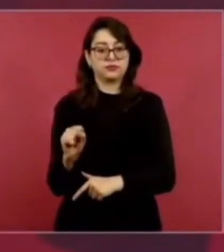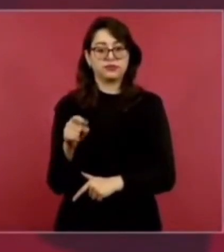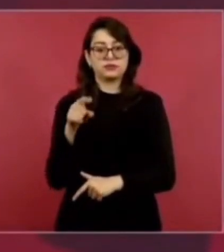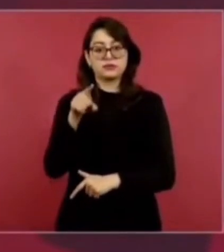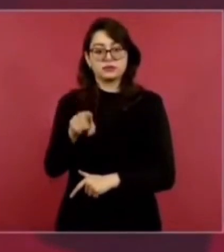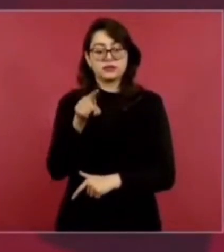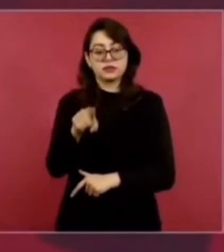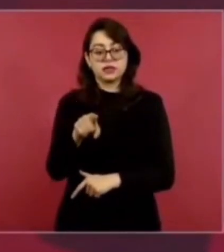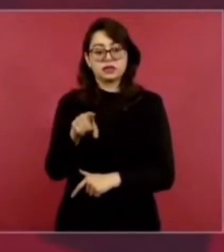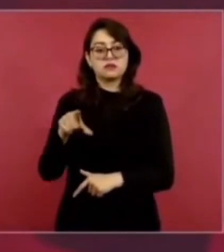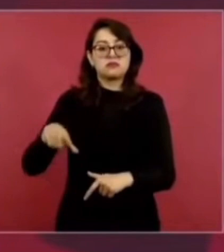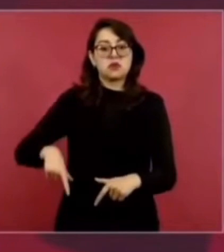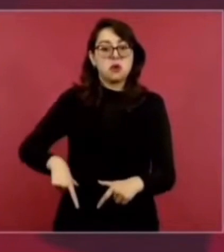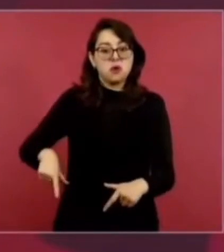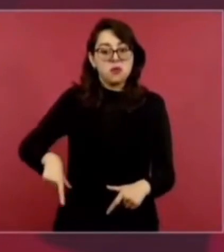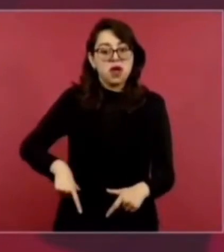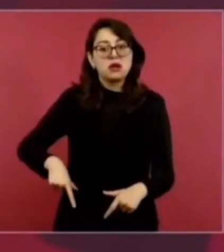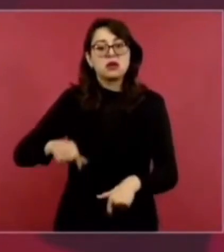afroamericanos.